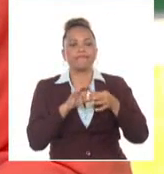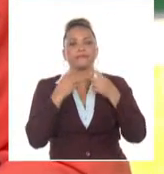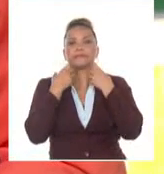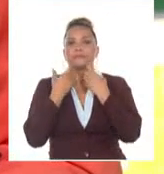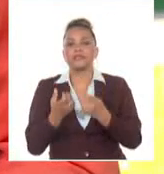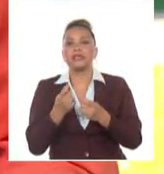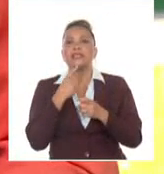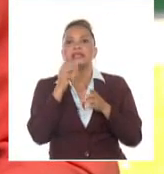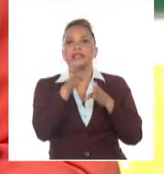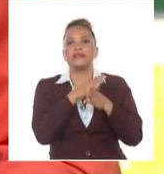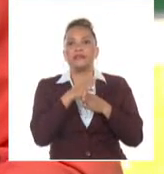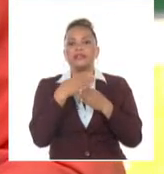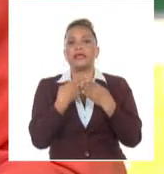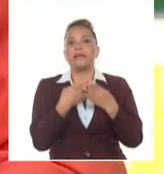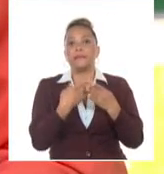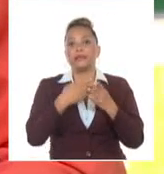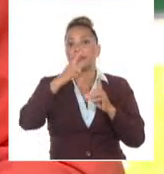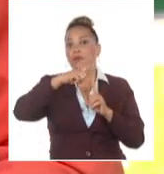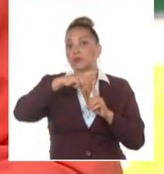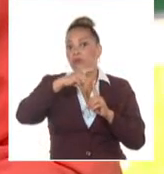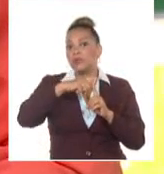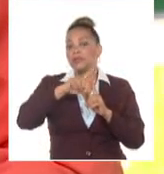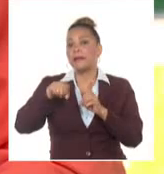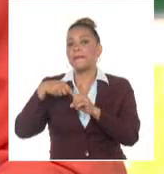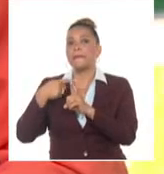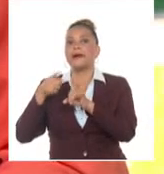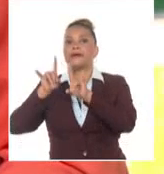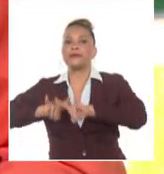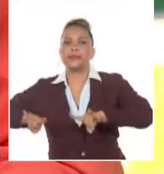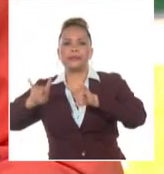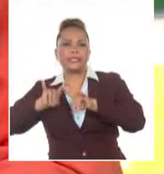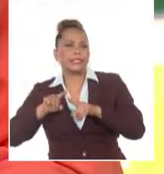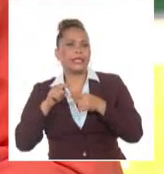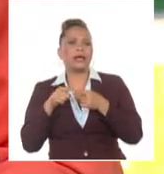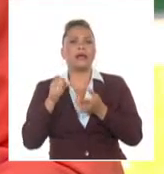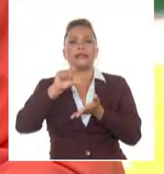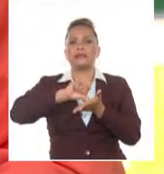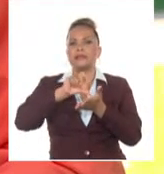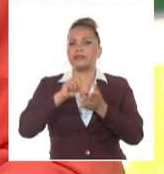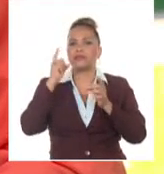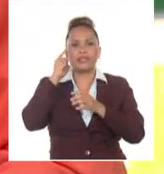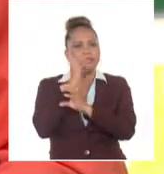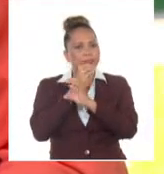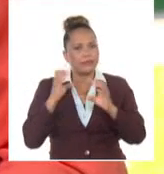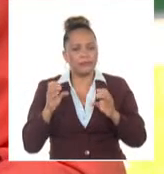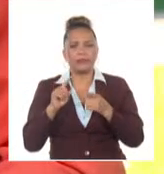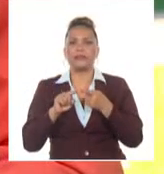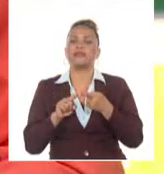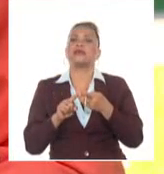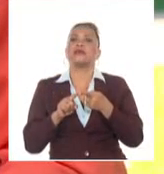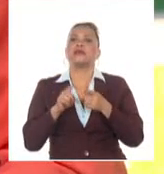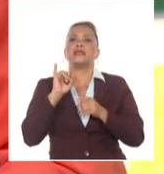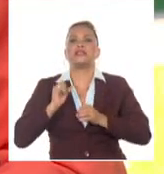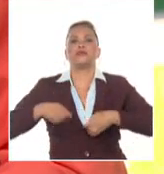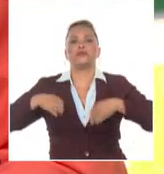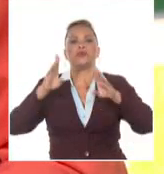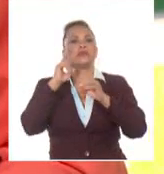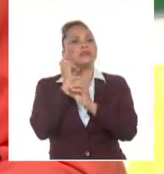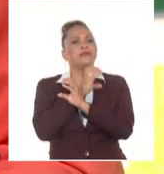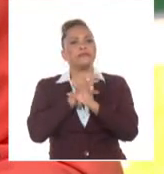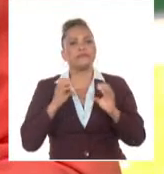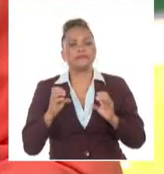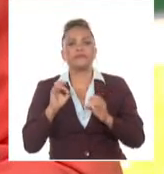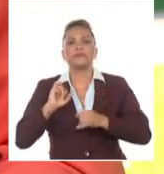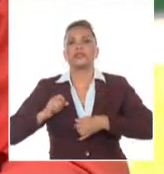entre las entidades turísticas con las universidades, con los centros de ciencia, con las instituciones científicas, con las